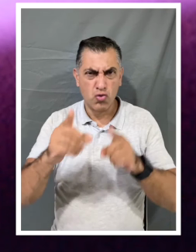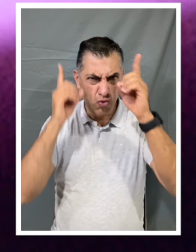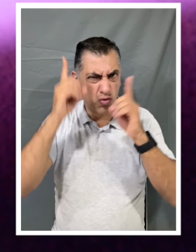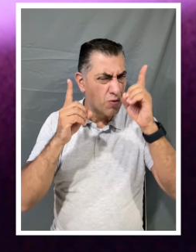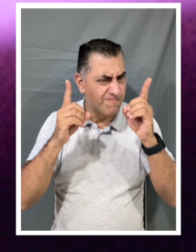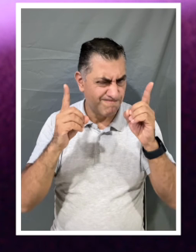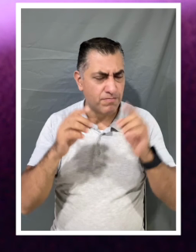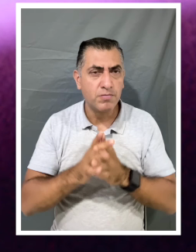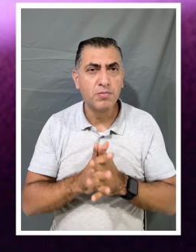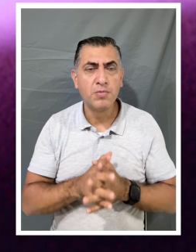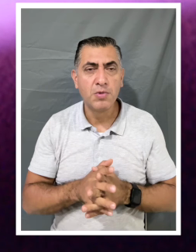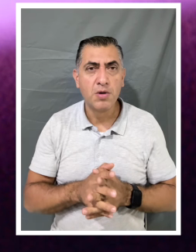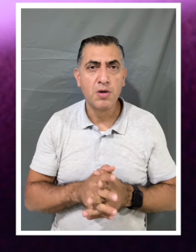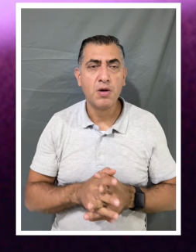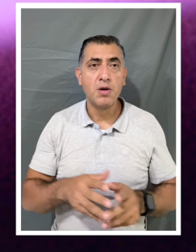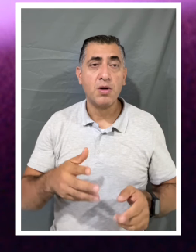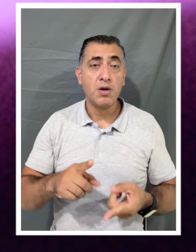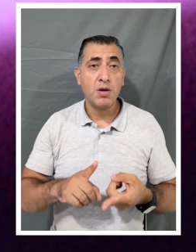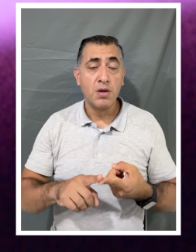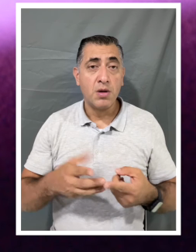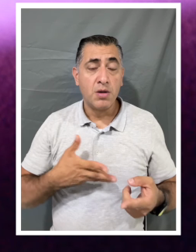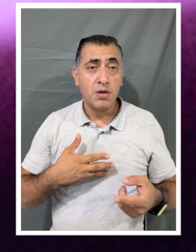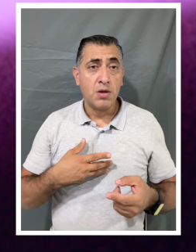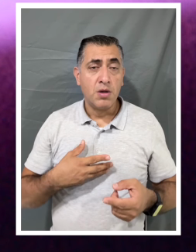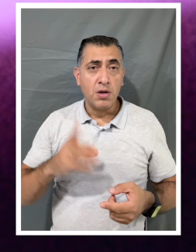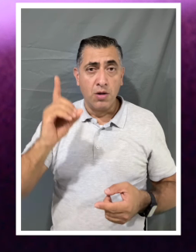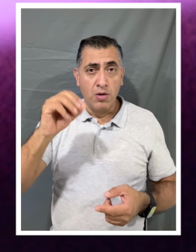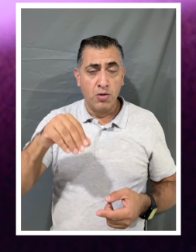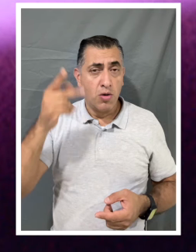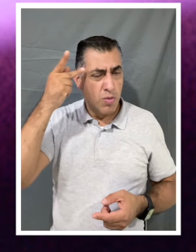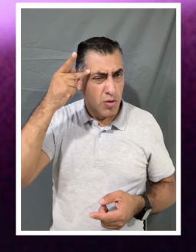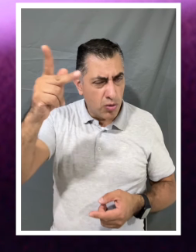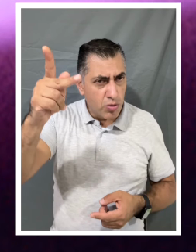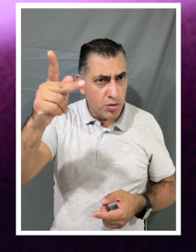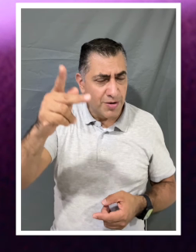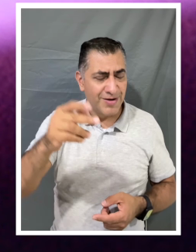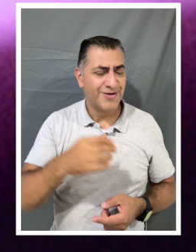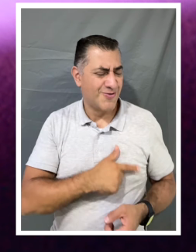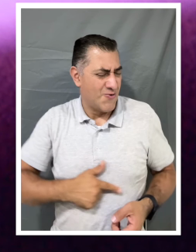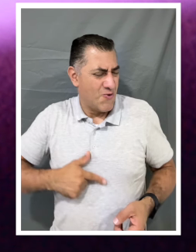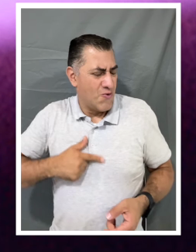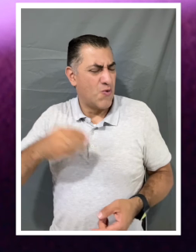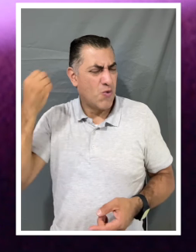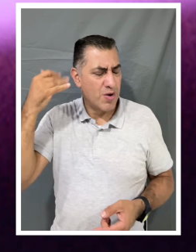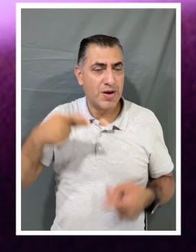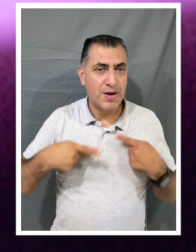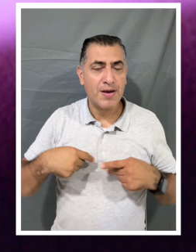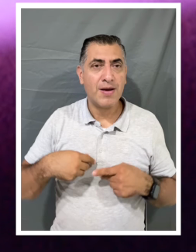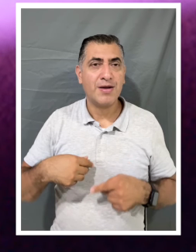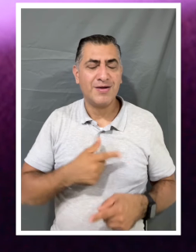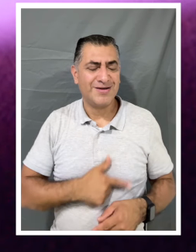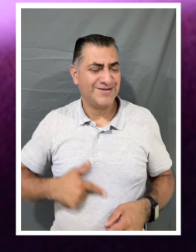don de profecía ahora quien tiene Don de profecía disfruta predicar y la gente disfruta